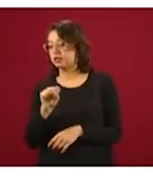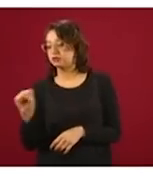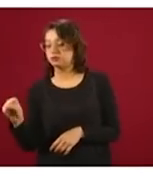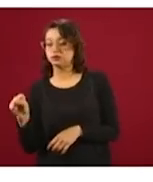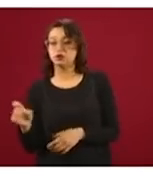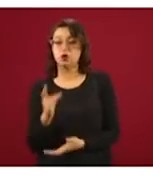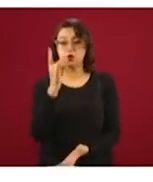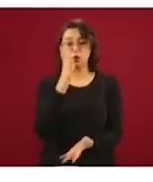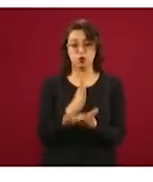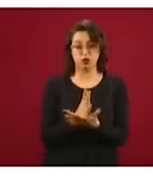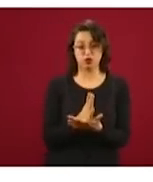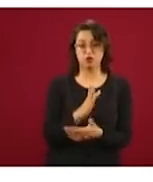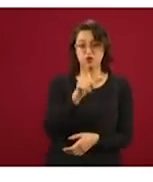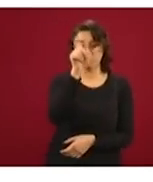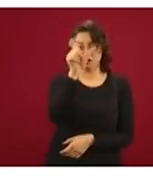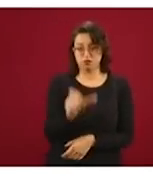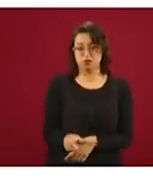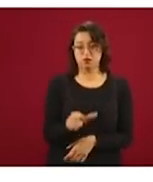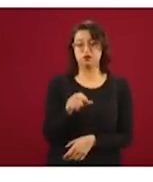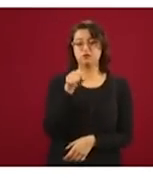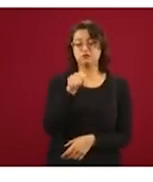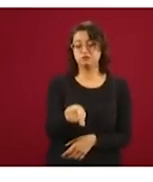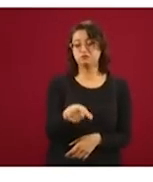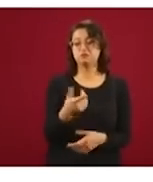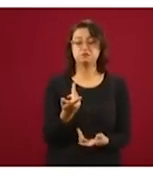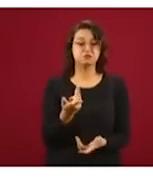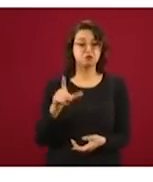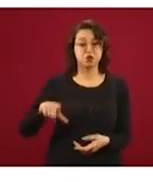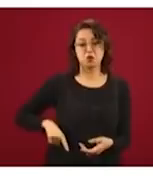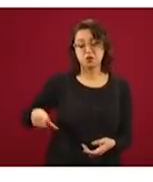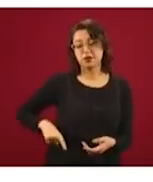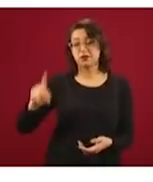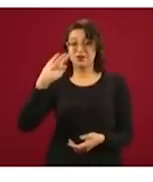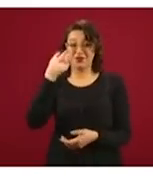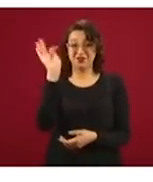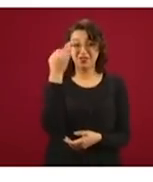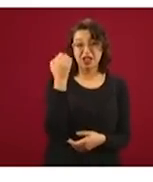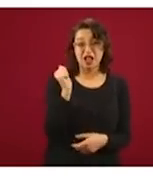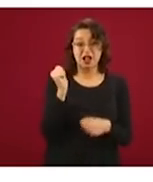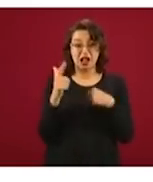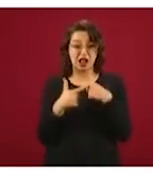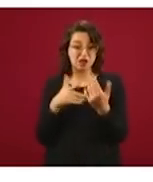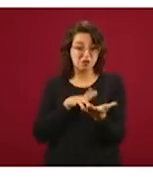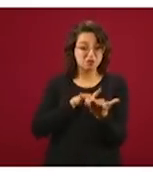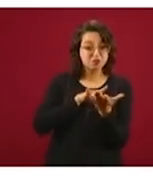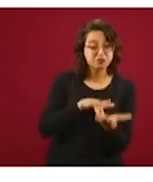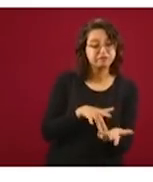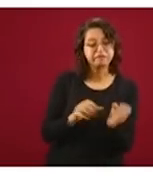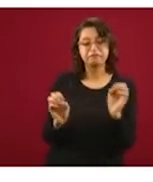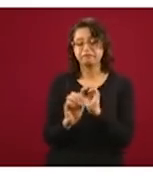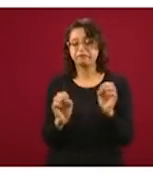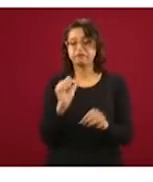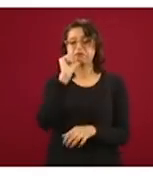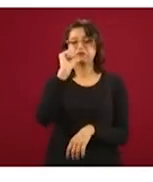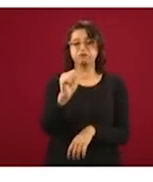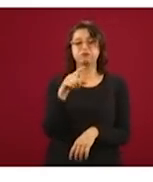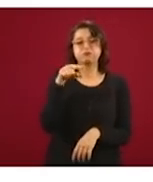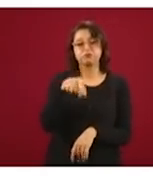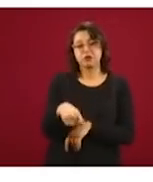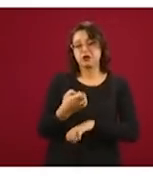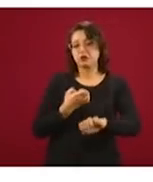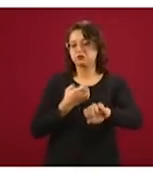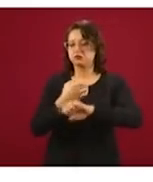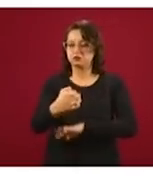participación del gobierno federal, de modo porque no existe una institución federal y porque los gobiernos